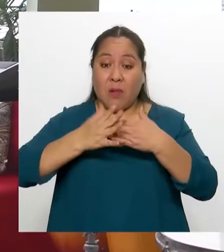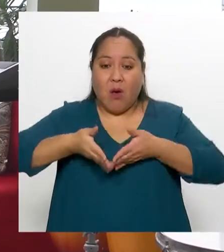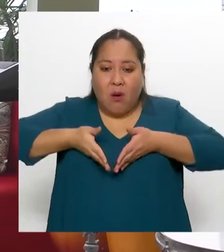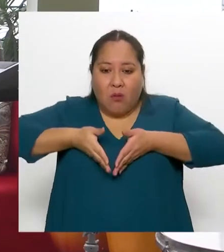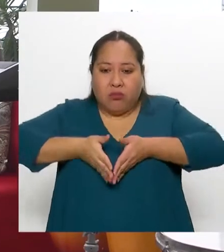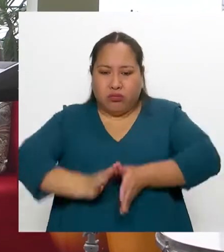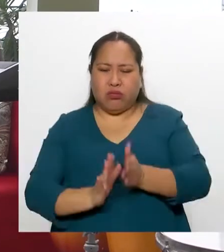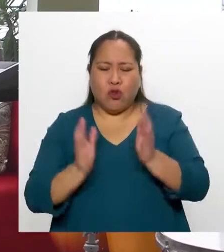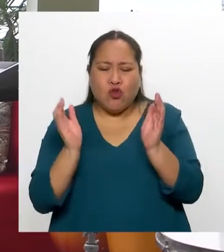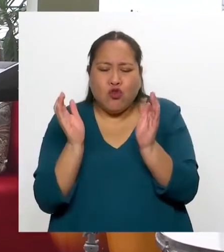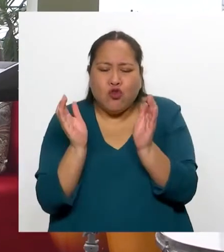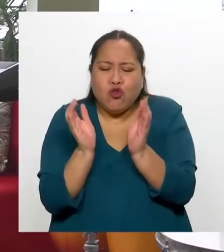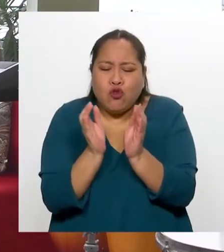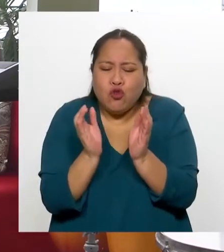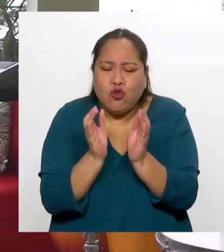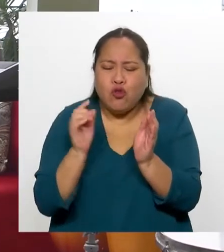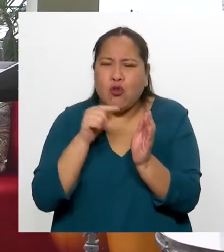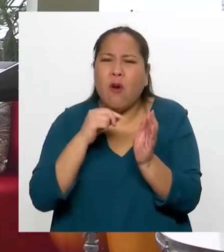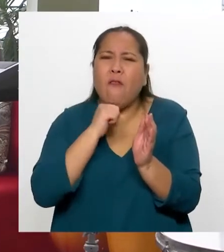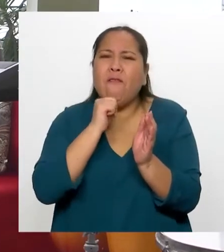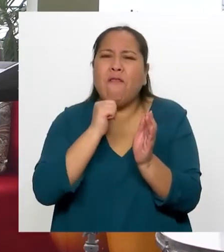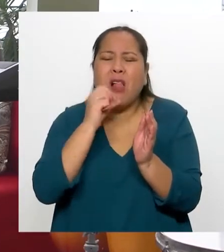Al salir tan inmaduro,